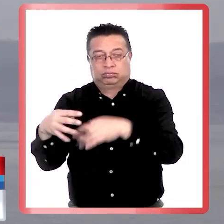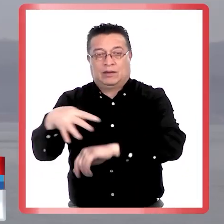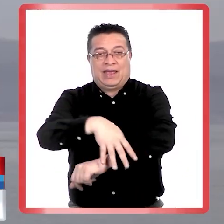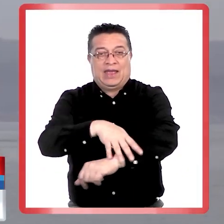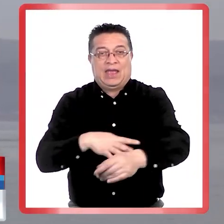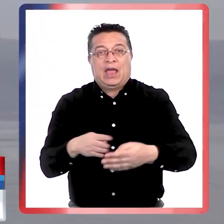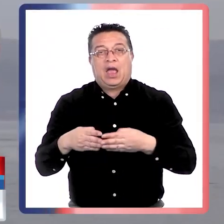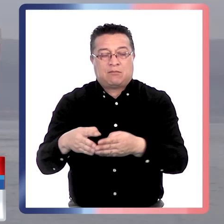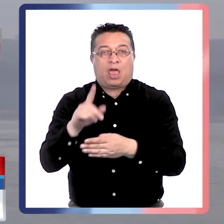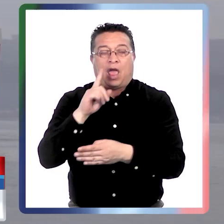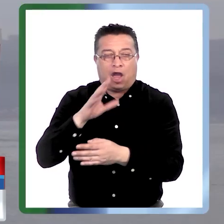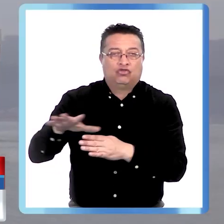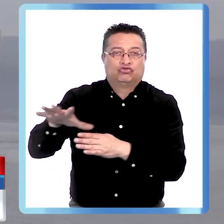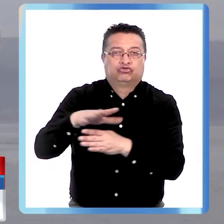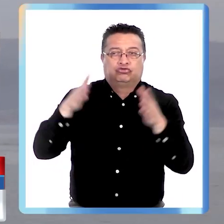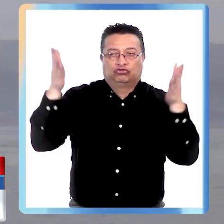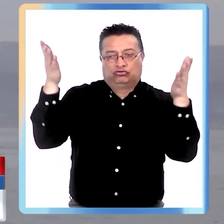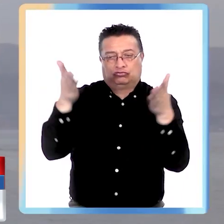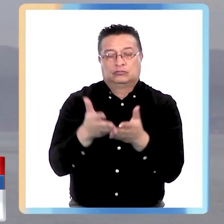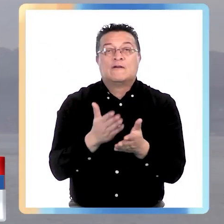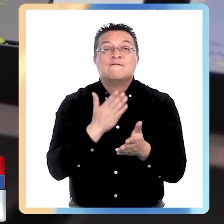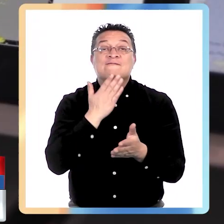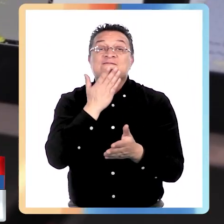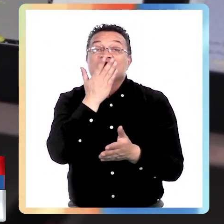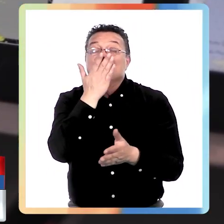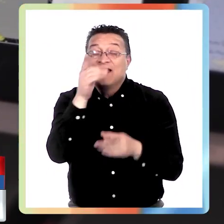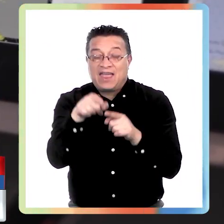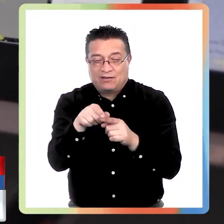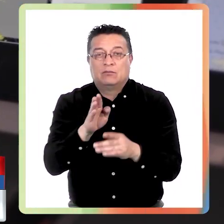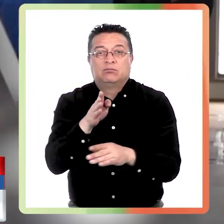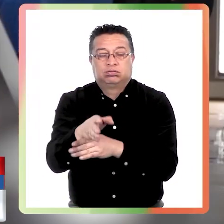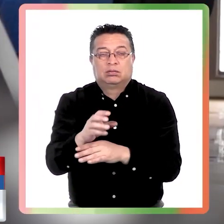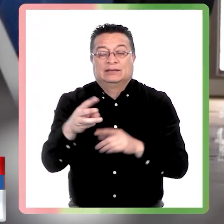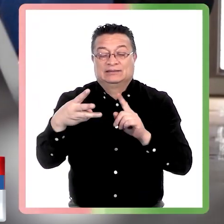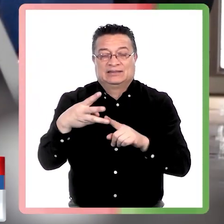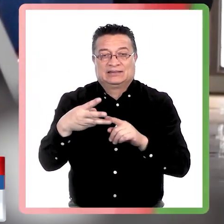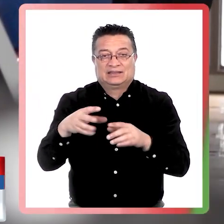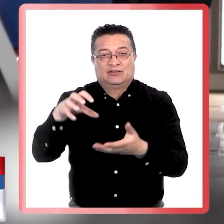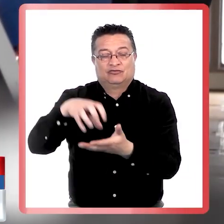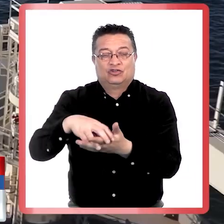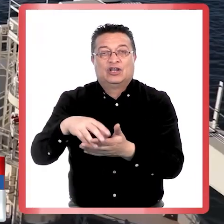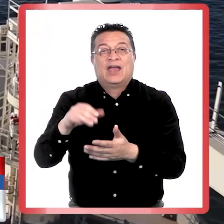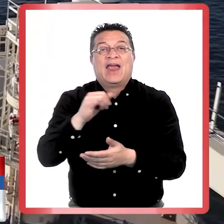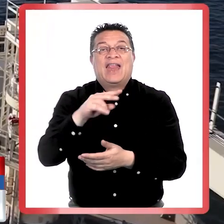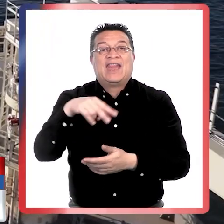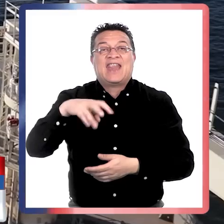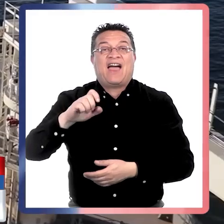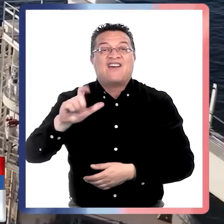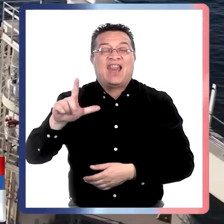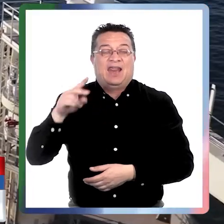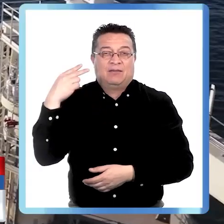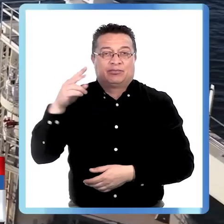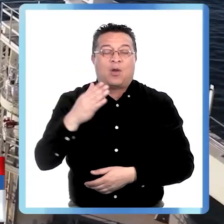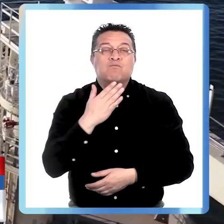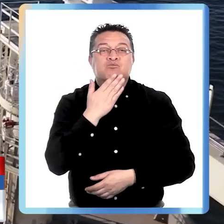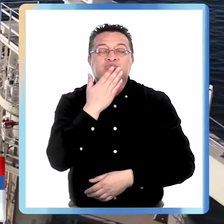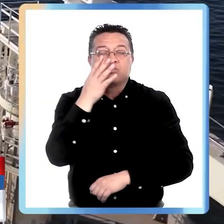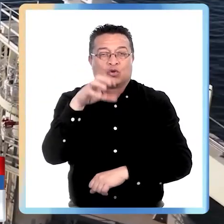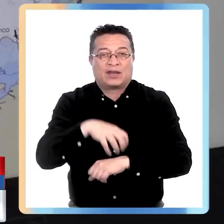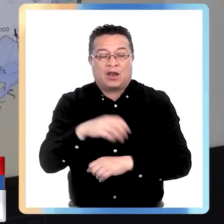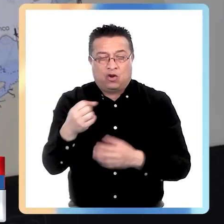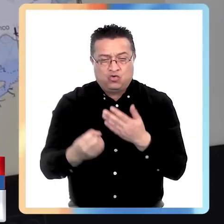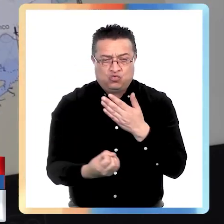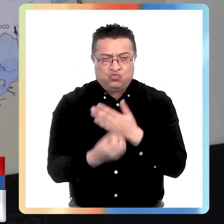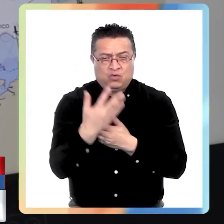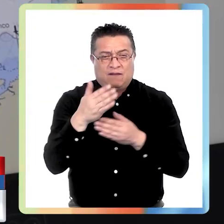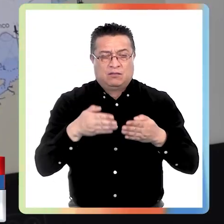que la Armada de Chile mantiene en la zona austral del país, particularmente la tercera zona naval del puerto base de Punta Arenas. La nave